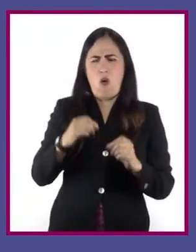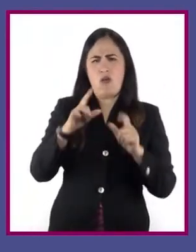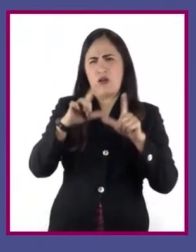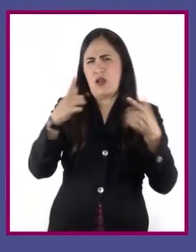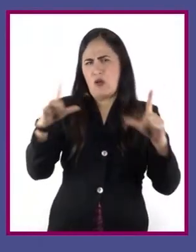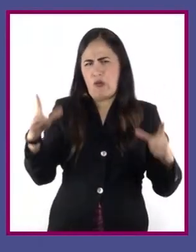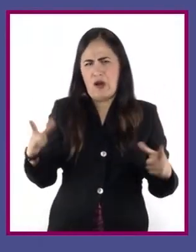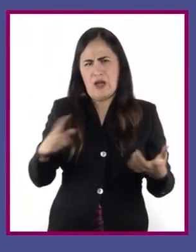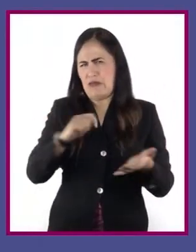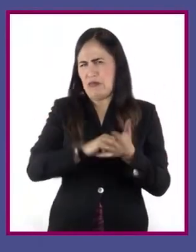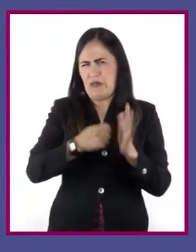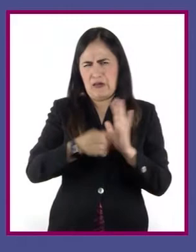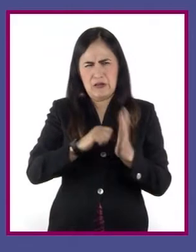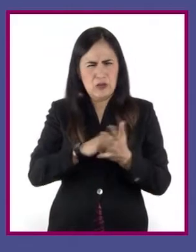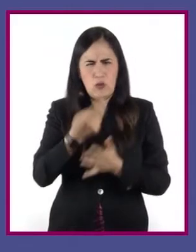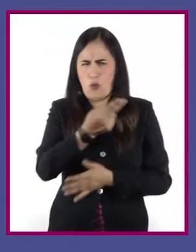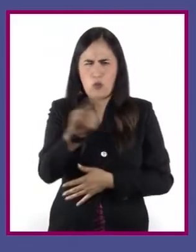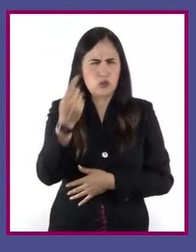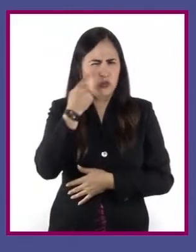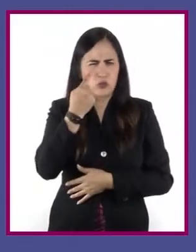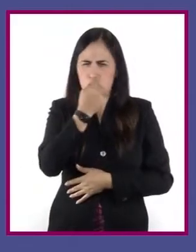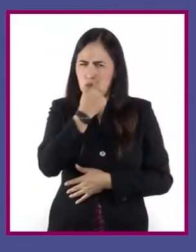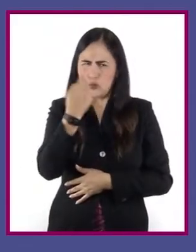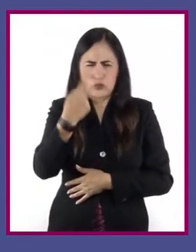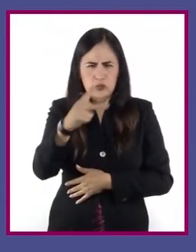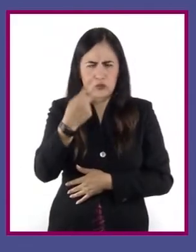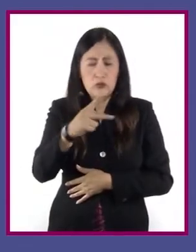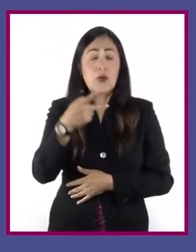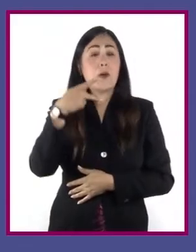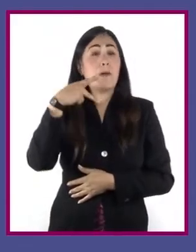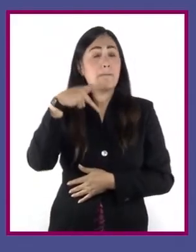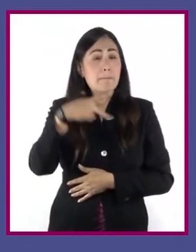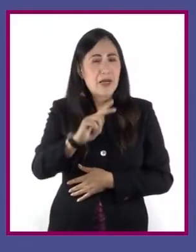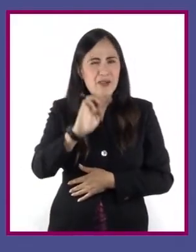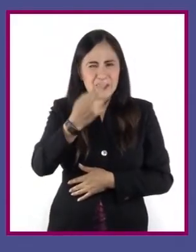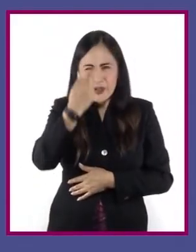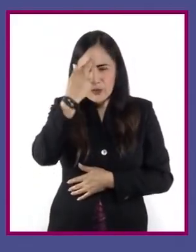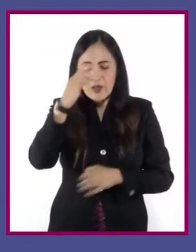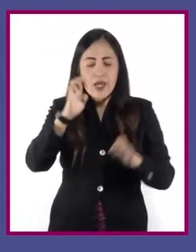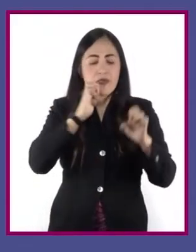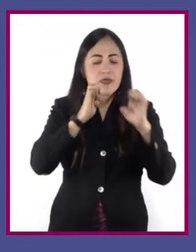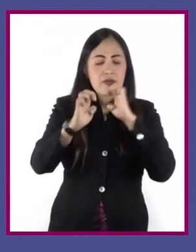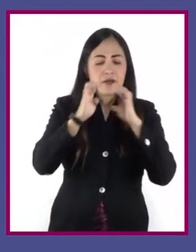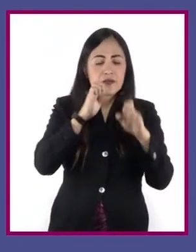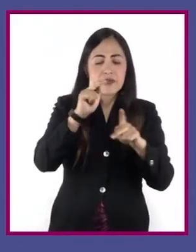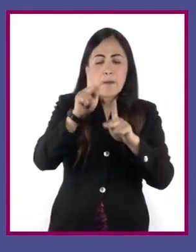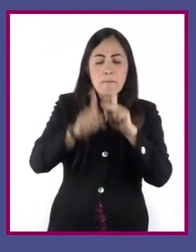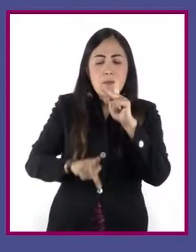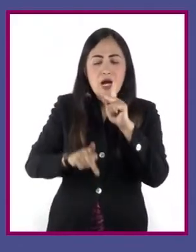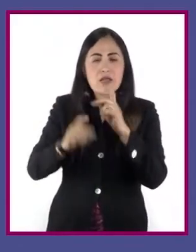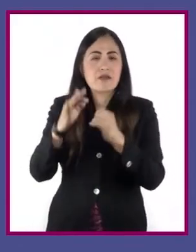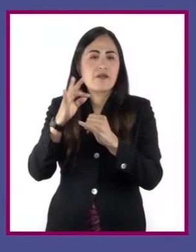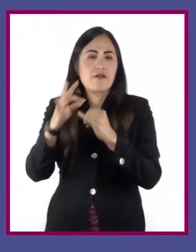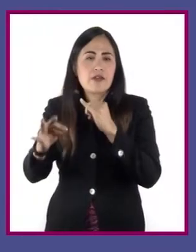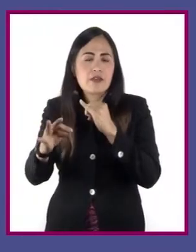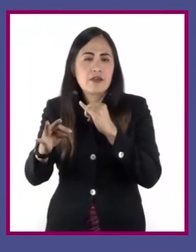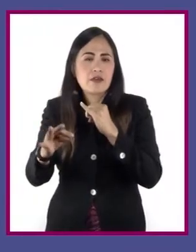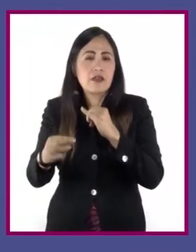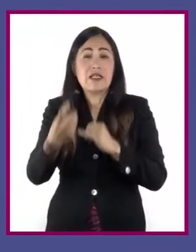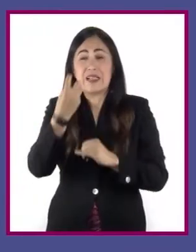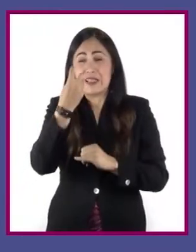gusten, pero sin perder de vista que es lo último de la entrevista y con lo que muchas